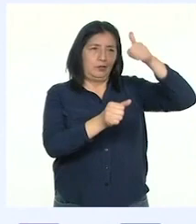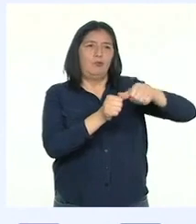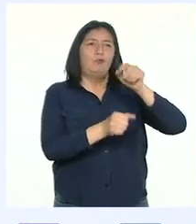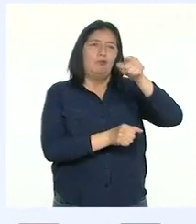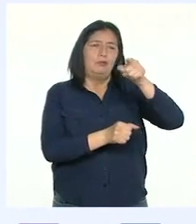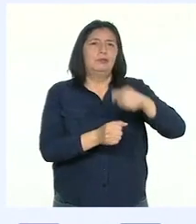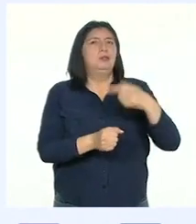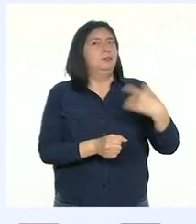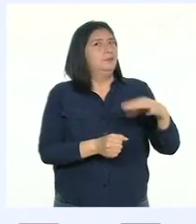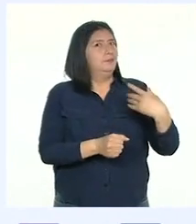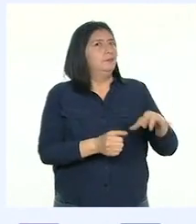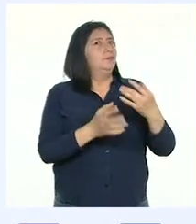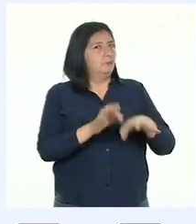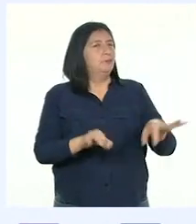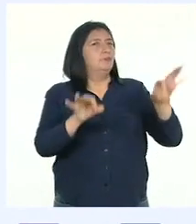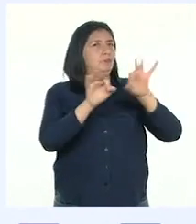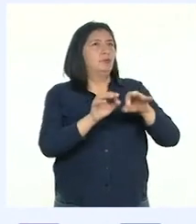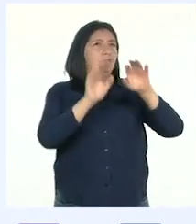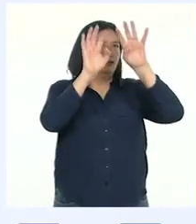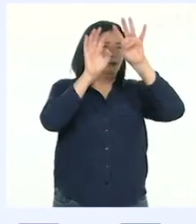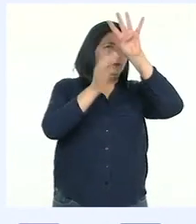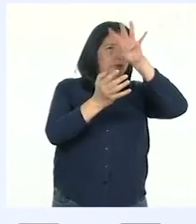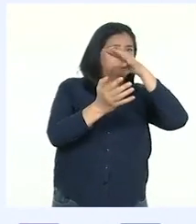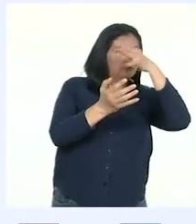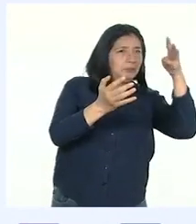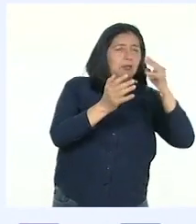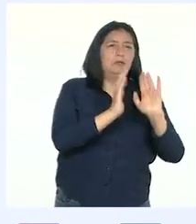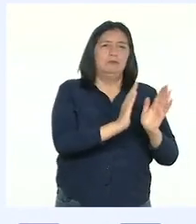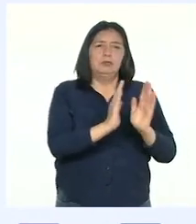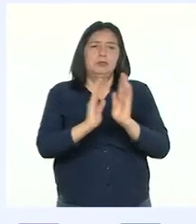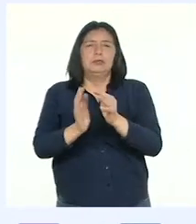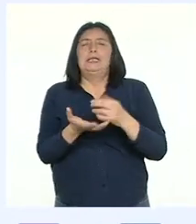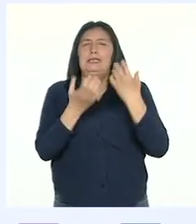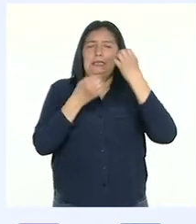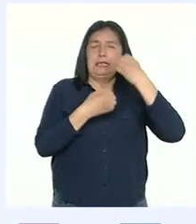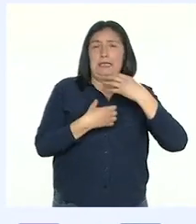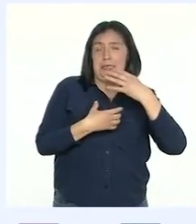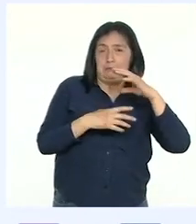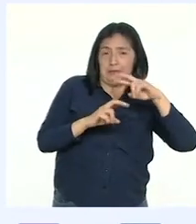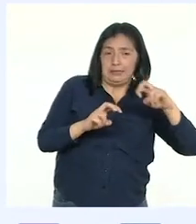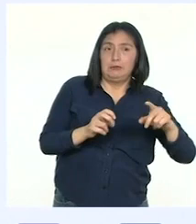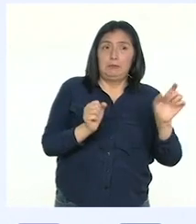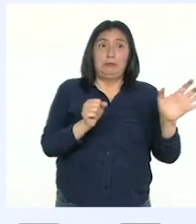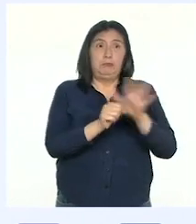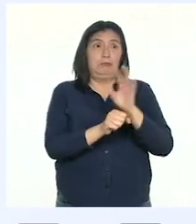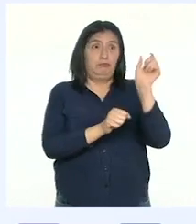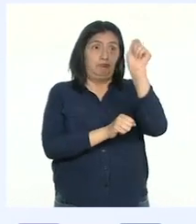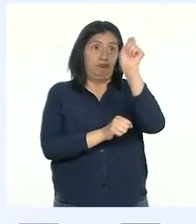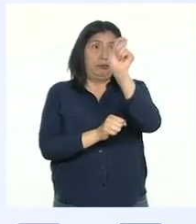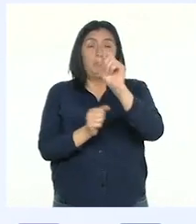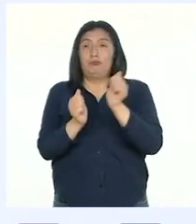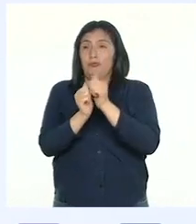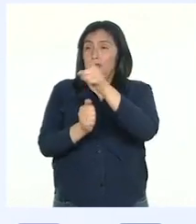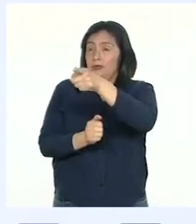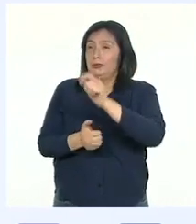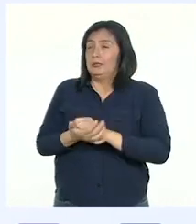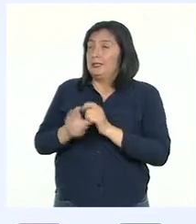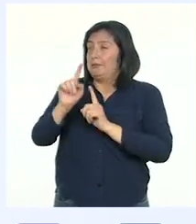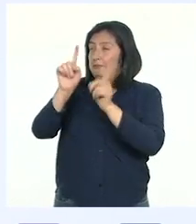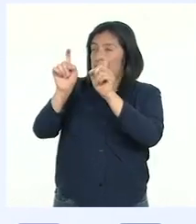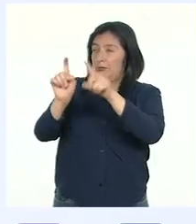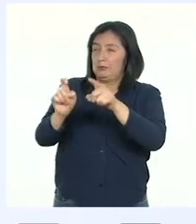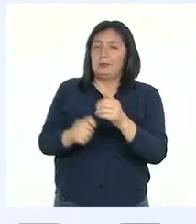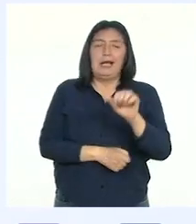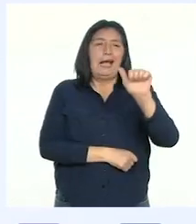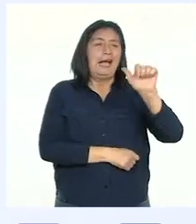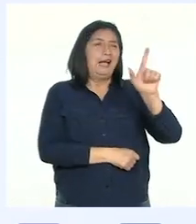esta valiosa herramienta que nos ayuda a organizar nuestra investigación. Vamos a completarlo juntos. ¿Qué les parece si les preguntamos